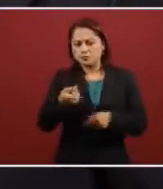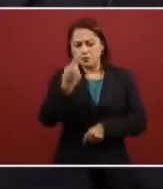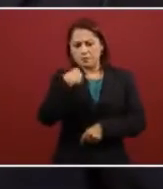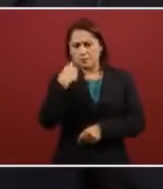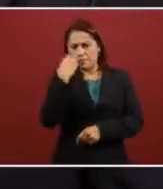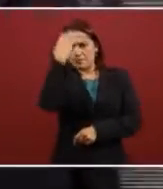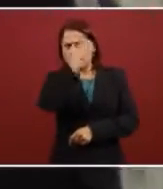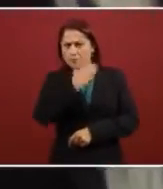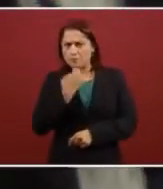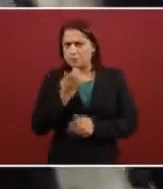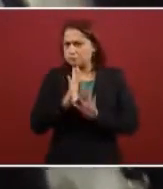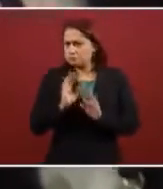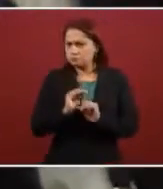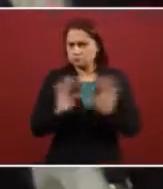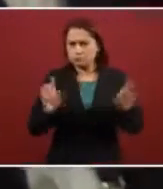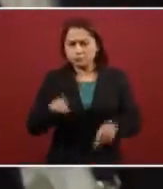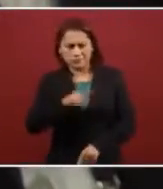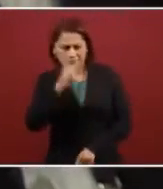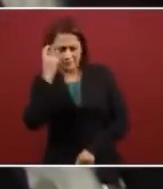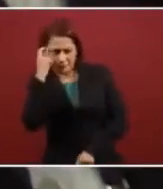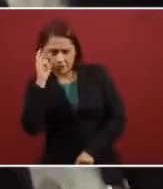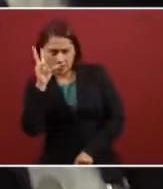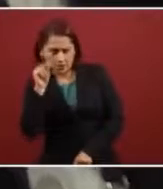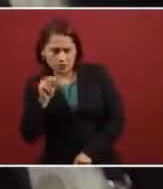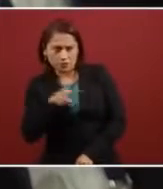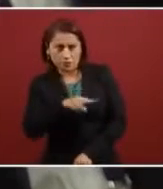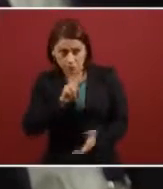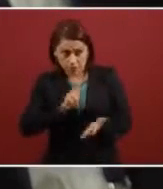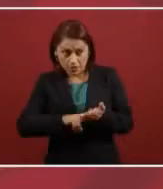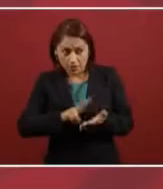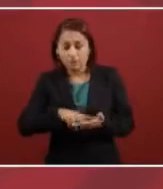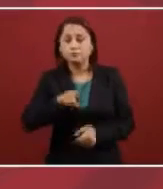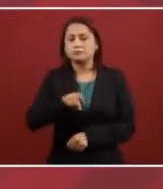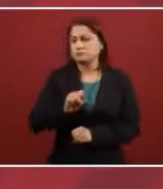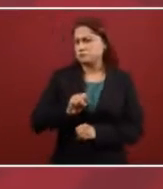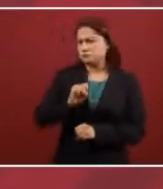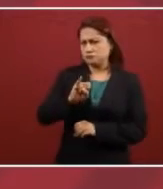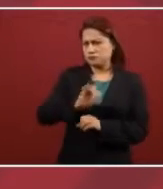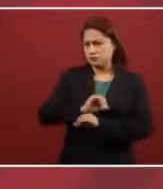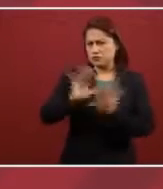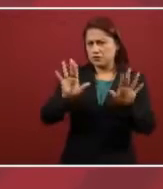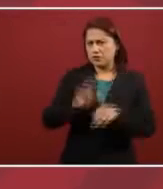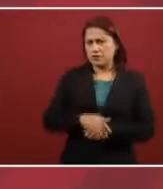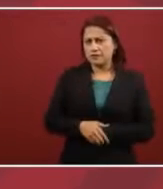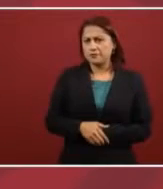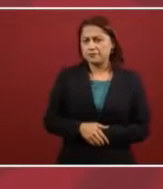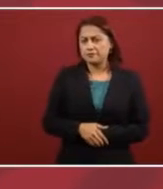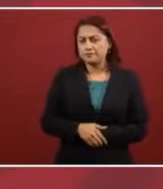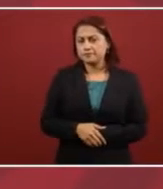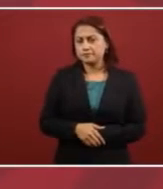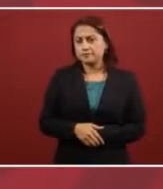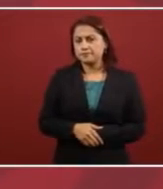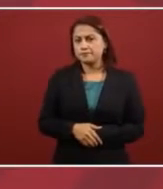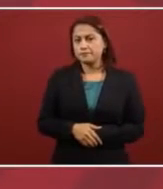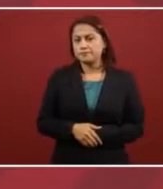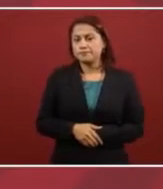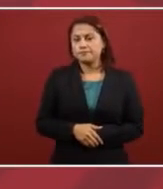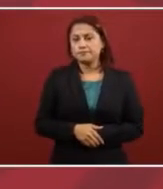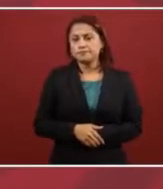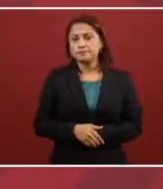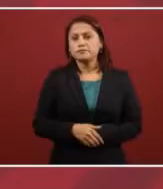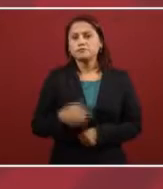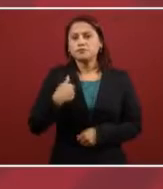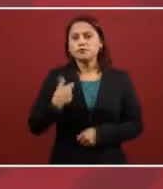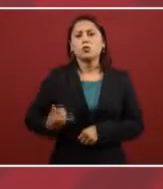in charge, se vale que el gabinete sí, evalúe al presidente. Sí, yes, of course. Este diario, on a daily